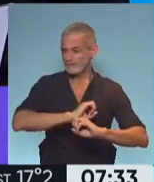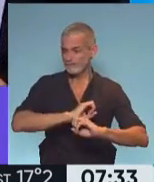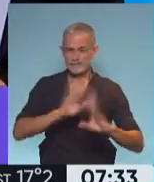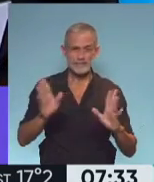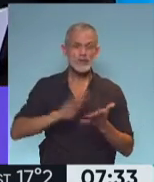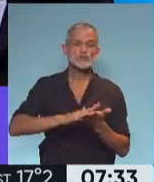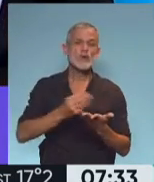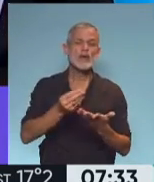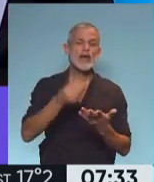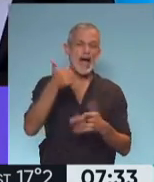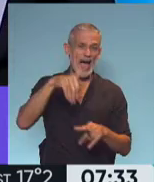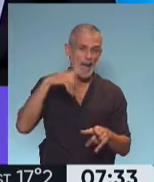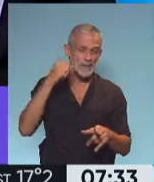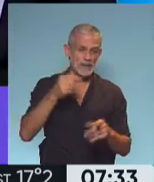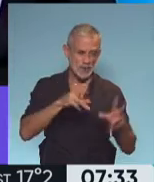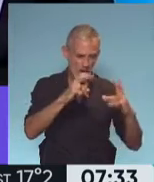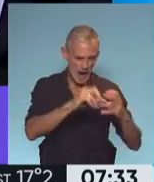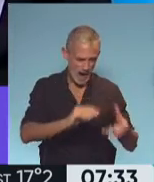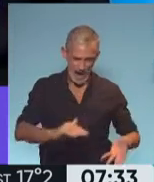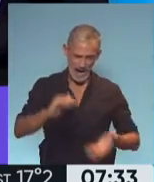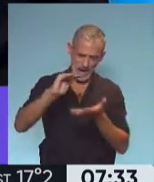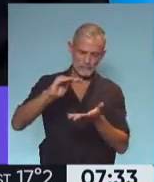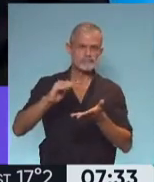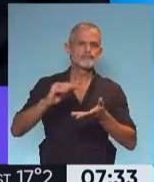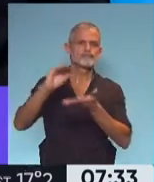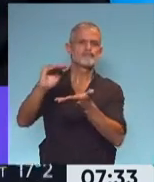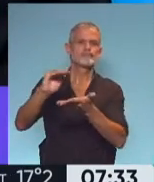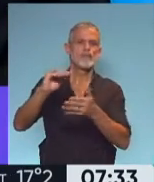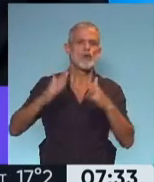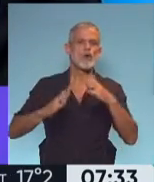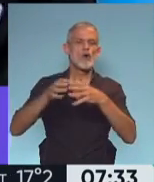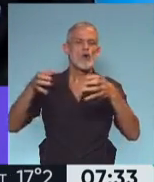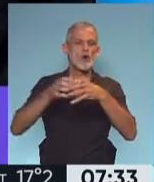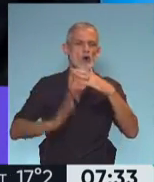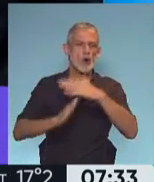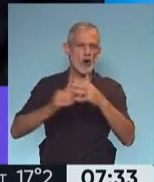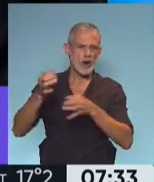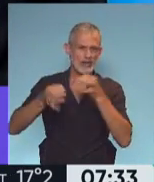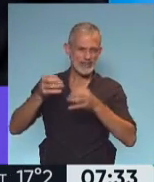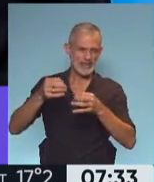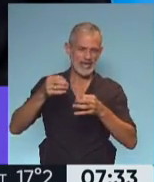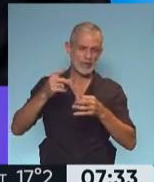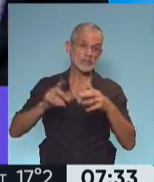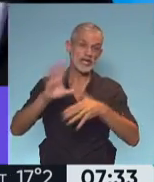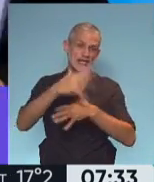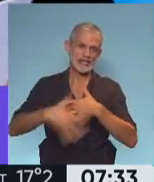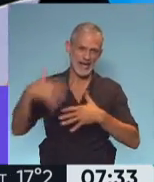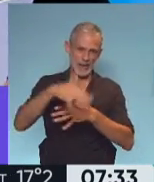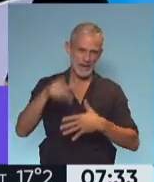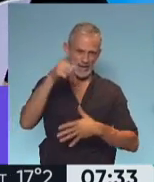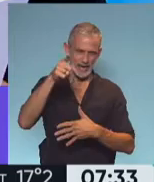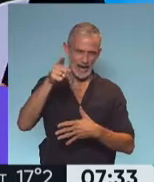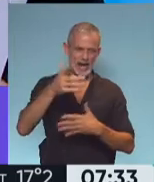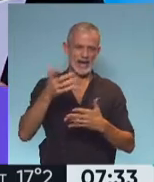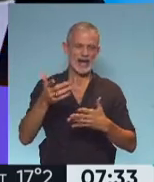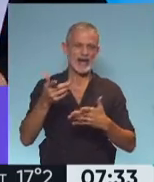amia llegó al organismo supranacional de la corte interamericana de derechos humanos es ahí donde ahora se va a discutir qué es lo